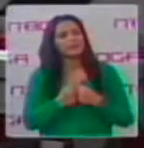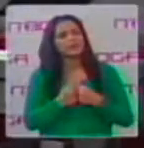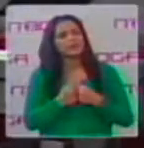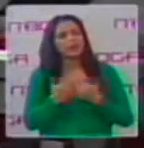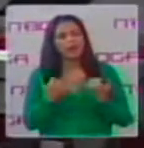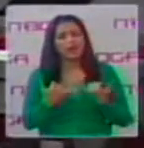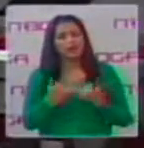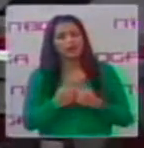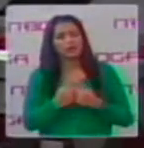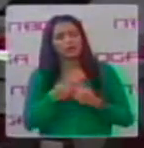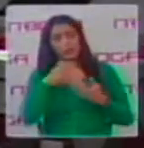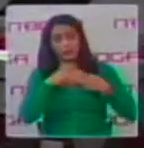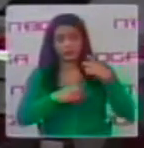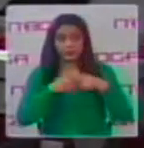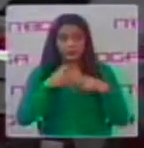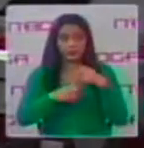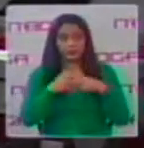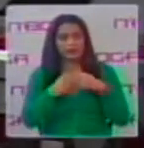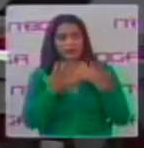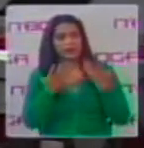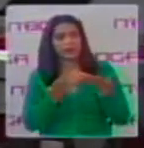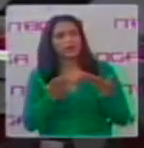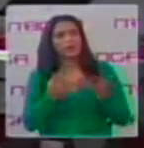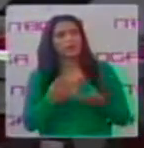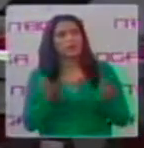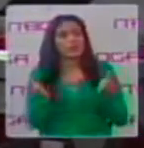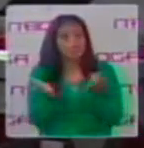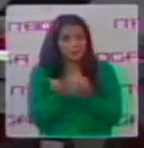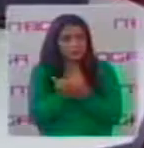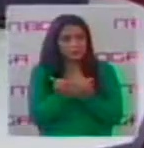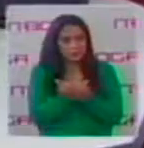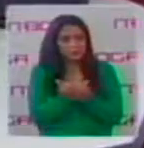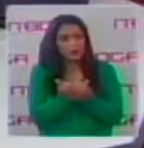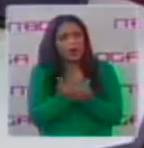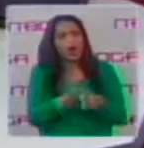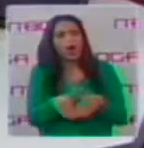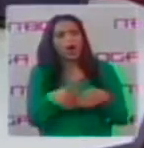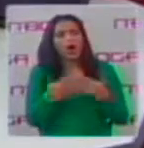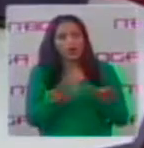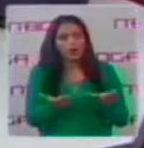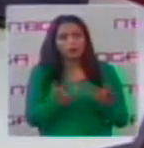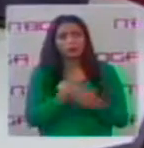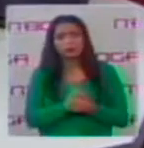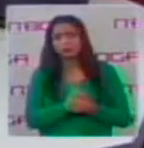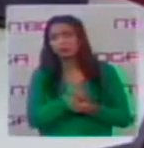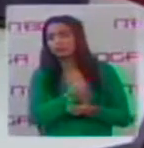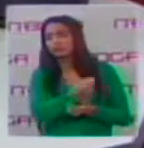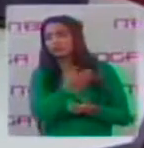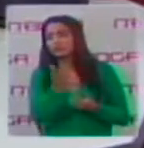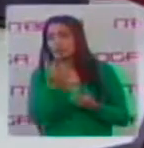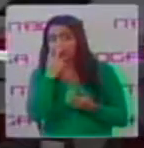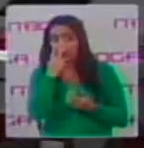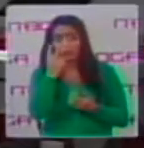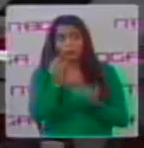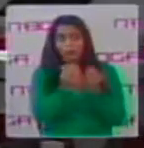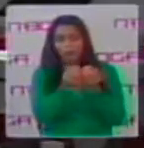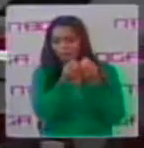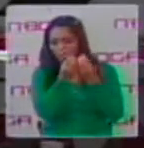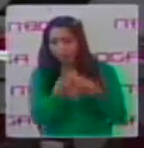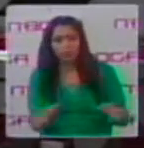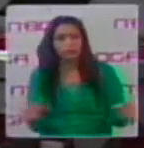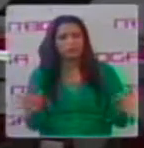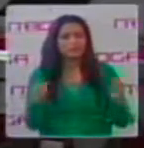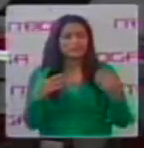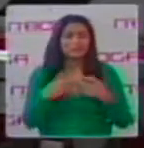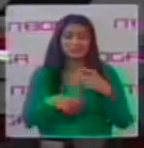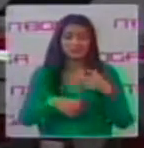las problemáticas actuales en cuanto a la recolección de basura es que muchas veces pues se encuentra la basura regada, ¿verdad? Esto